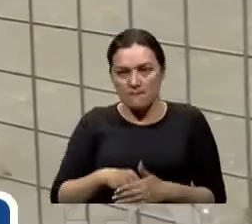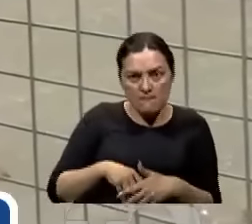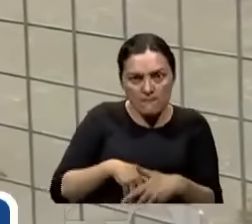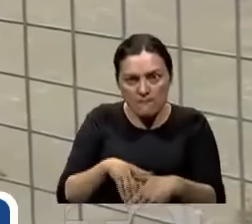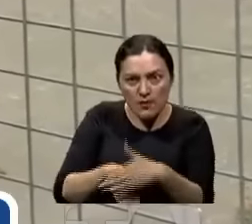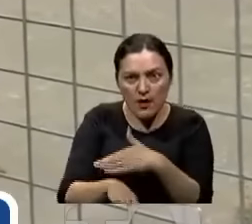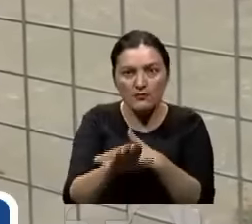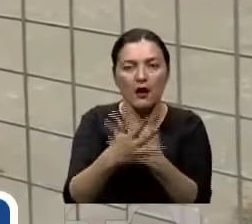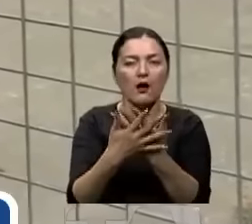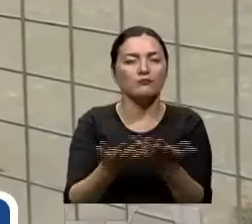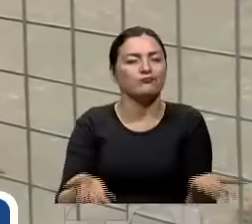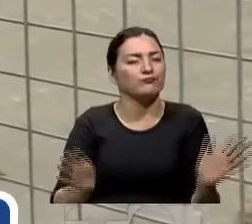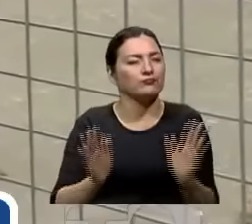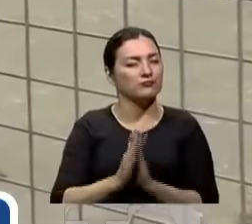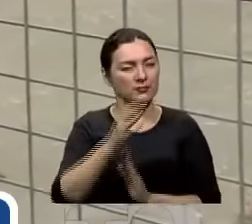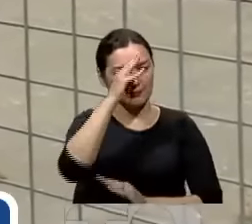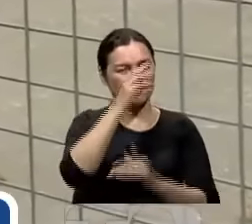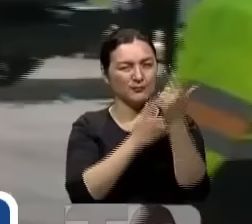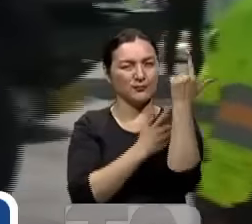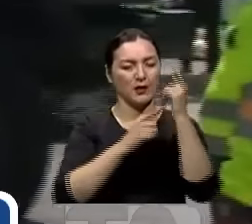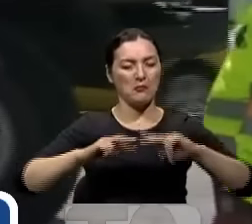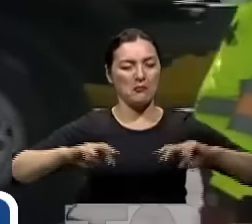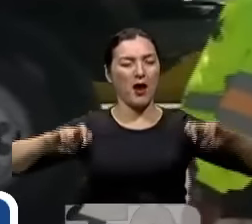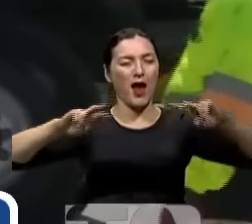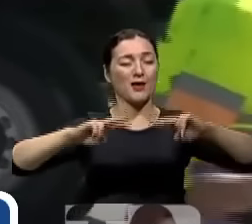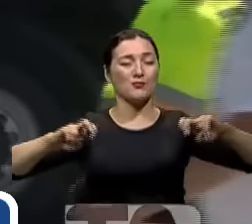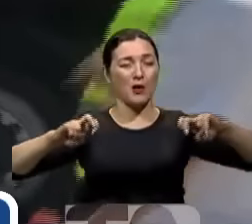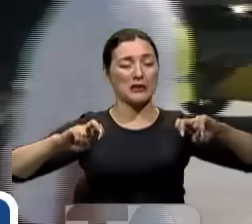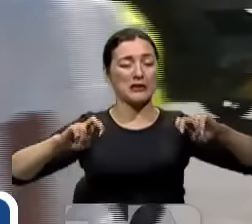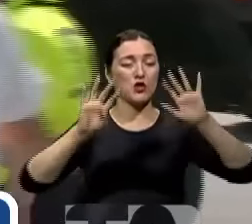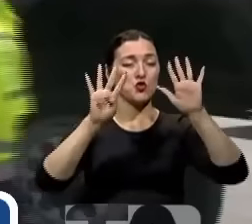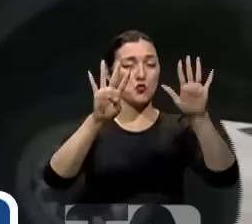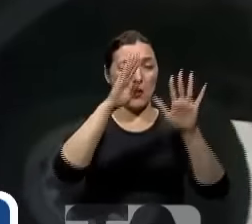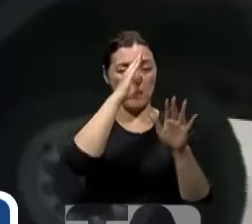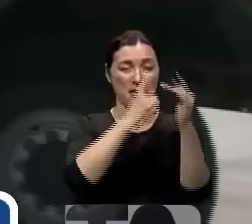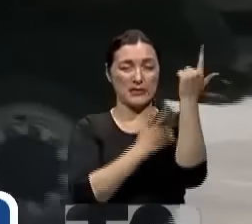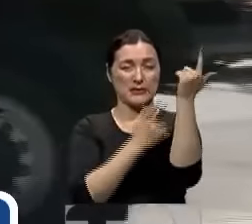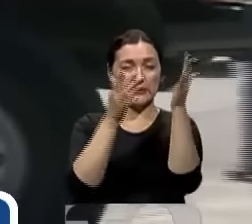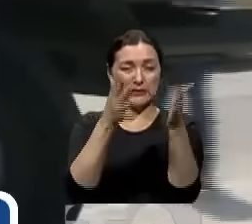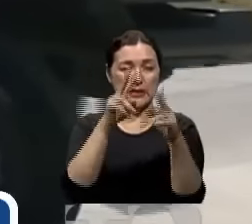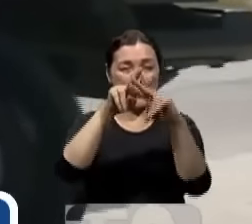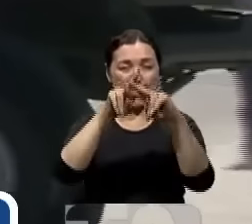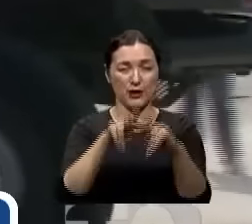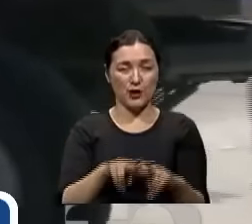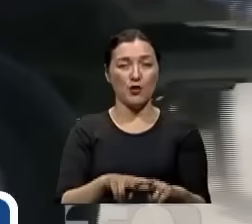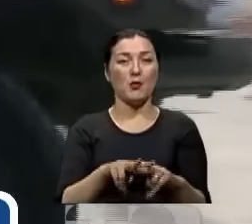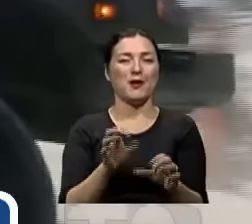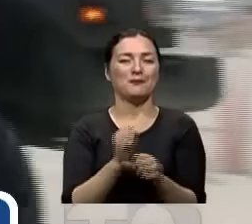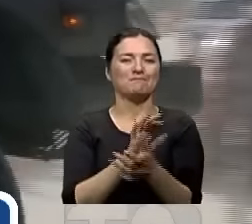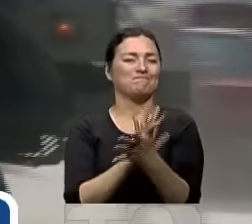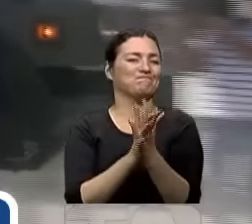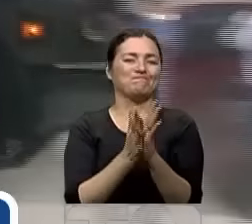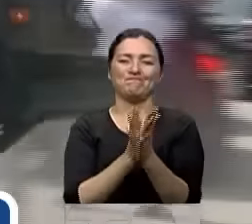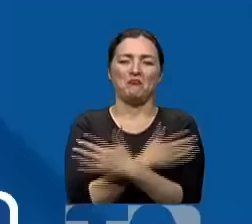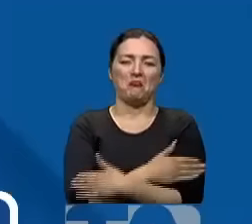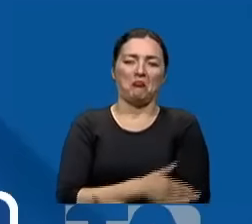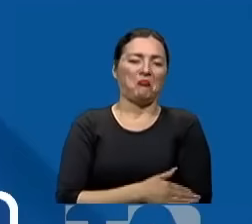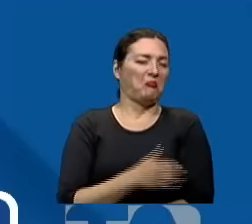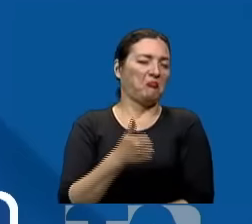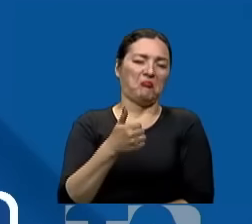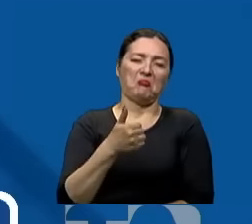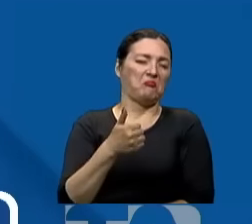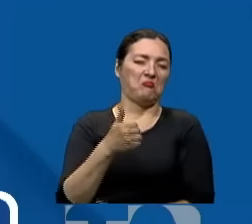Fuerzas Armadas está investigando junto con Fiscalía este delito, donde las revisiones entre uniformados no se realizan adecuadamente.